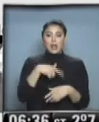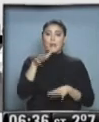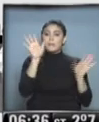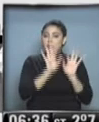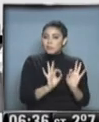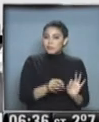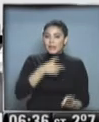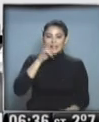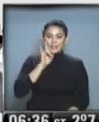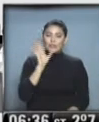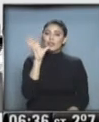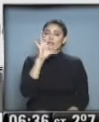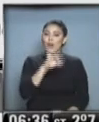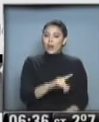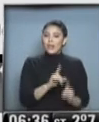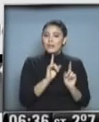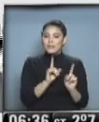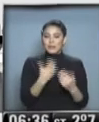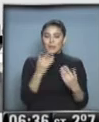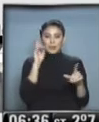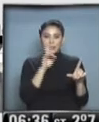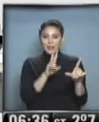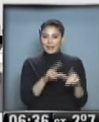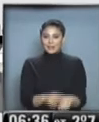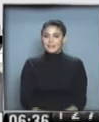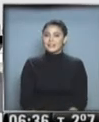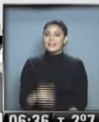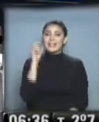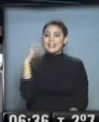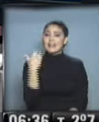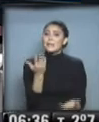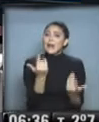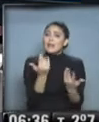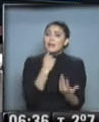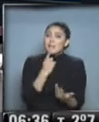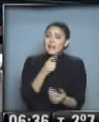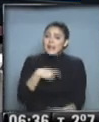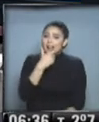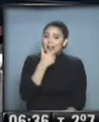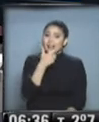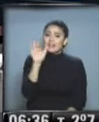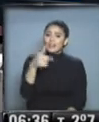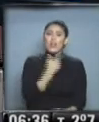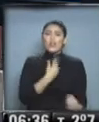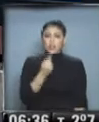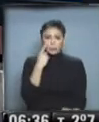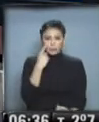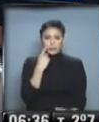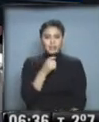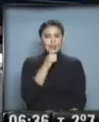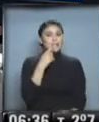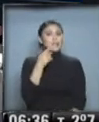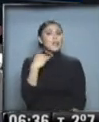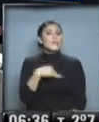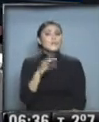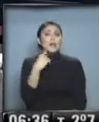desayuno mientras los espero, como todos los días, para verlos. Ay, Lili, vení rápido a traernos unos matecitos calentitos. ¿A dónde estará? ¿Dónde estará? Tenemos que preguntarle, Lili. Vamos